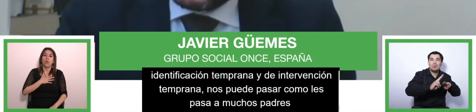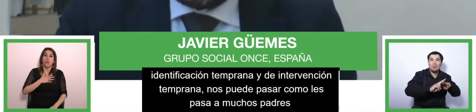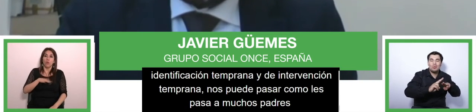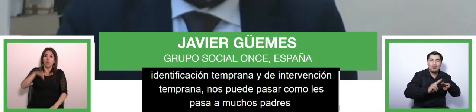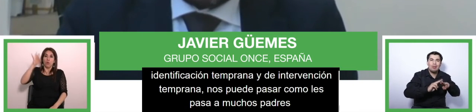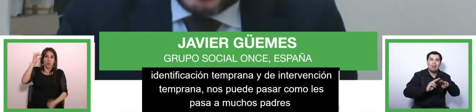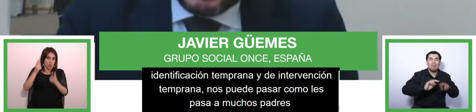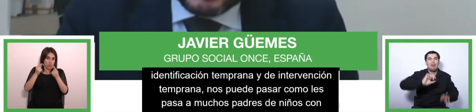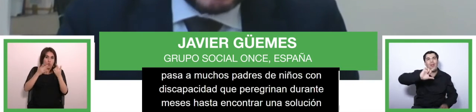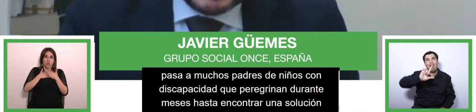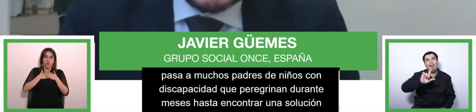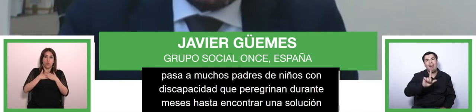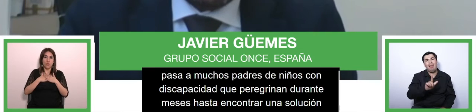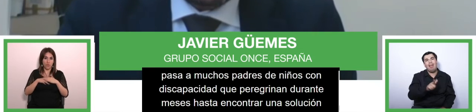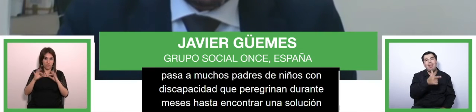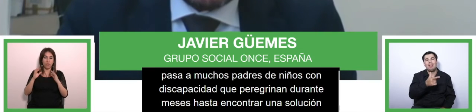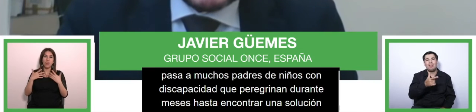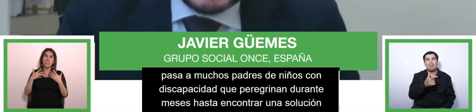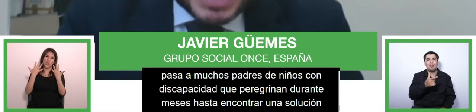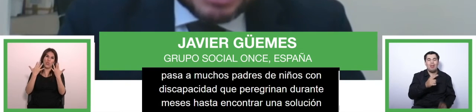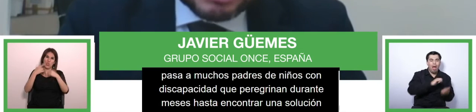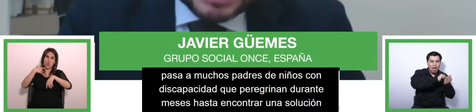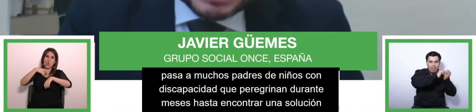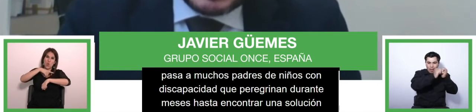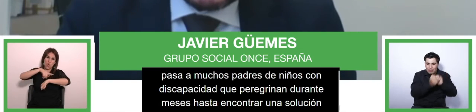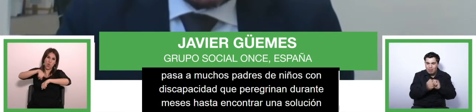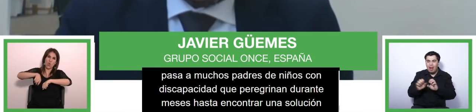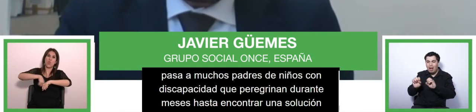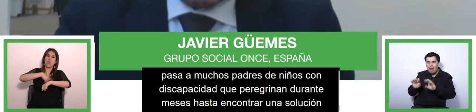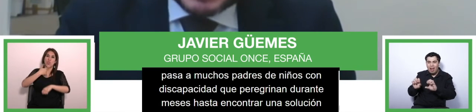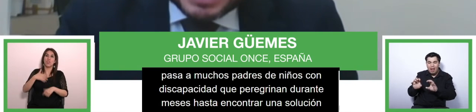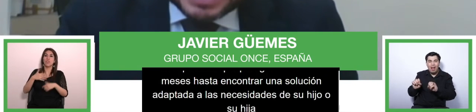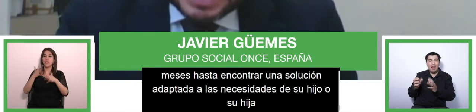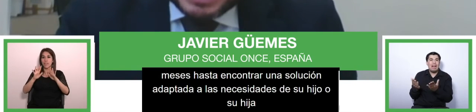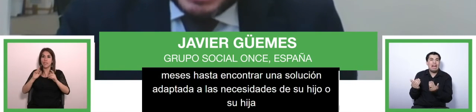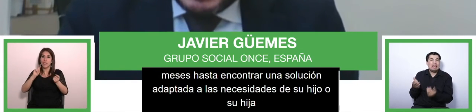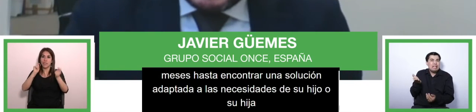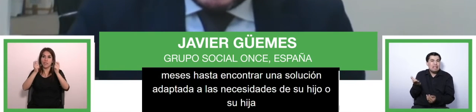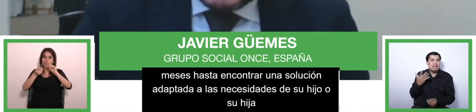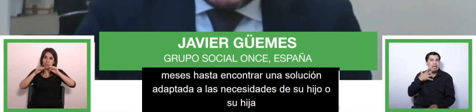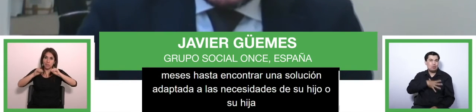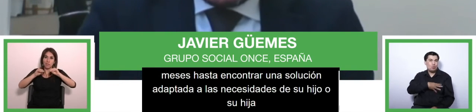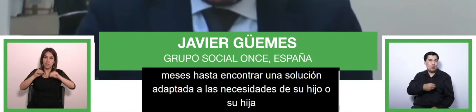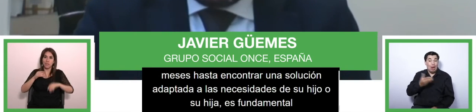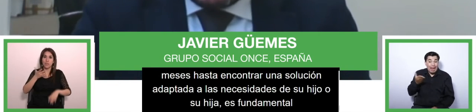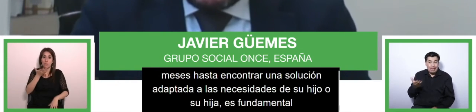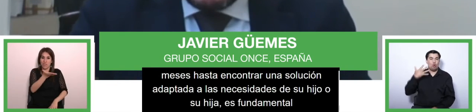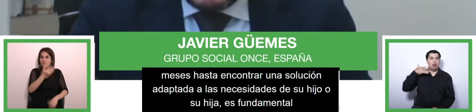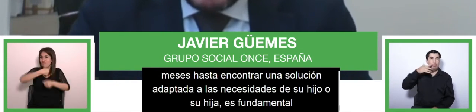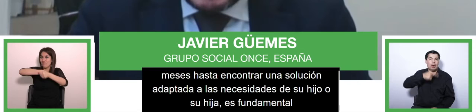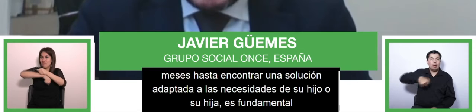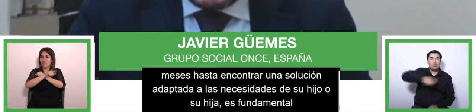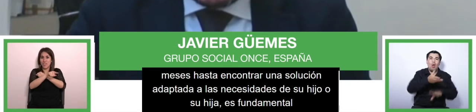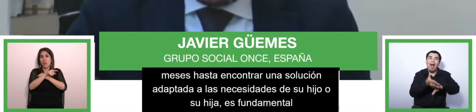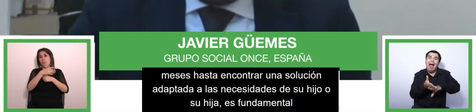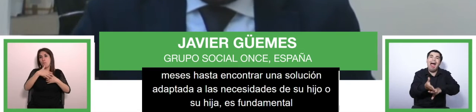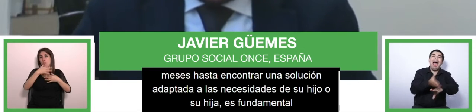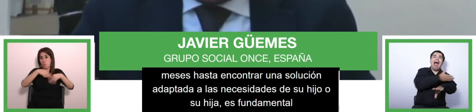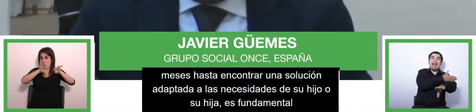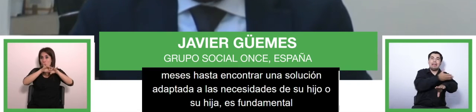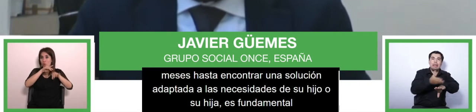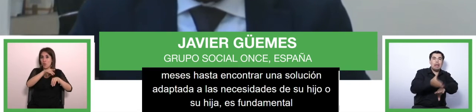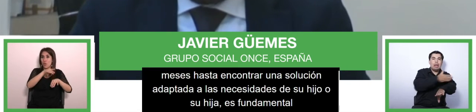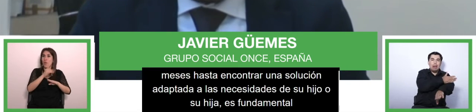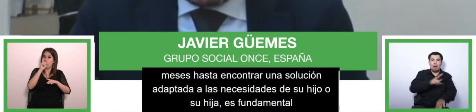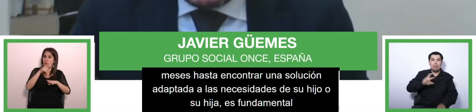necesidades de su hijo o su hija. Es fundamental invertir en esa identificación temprana